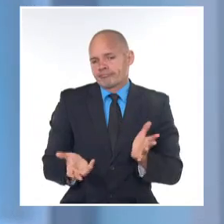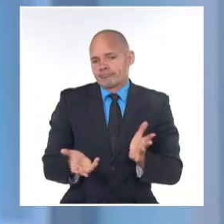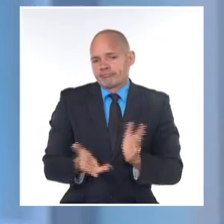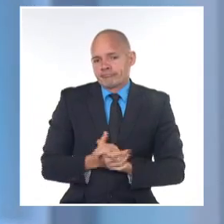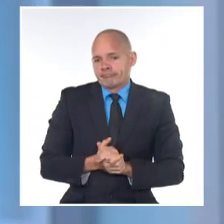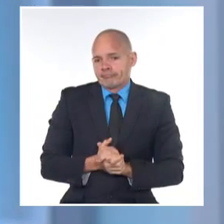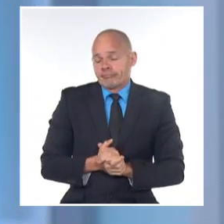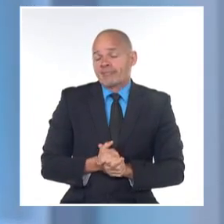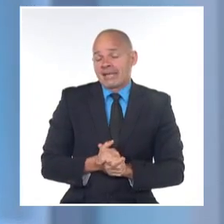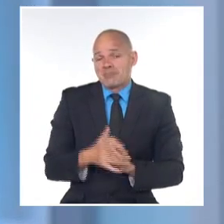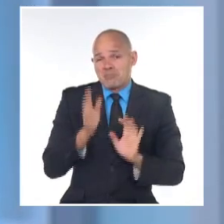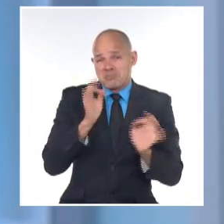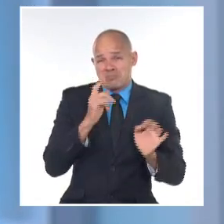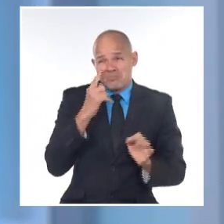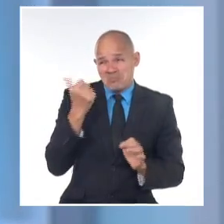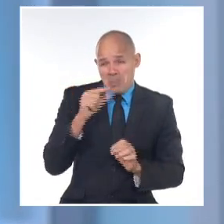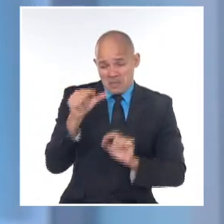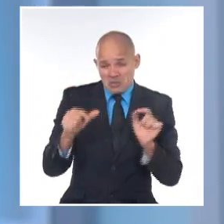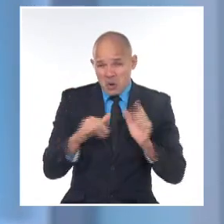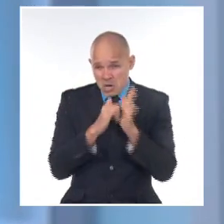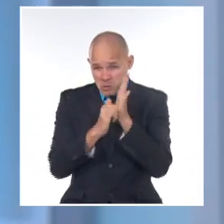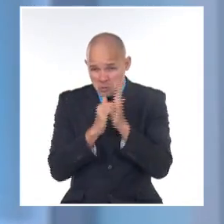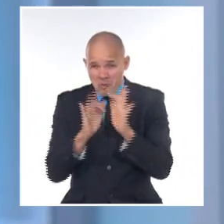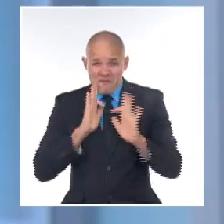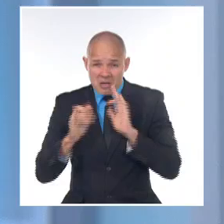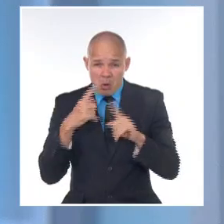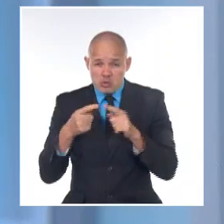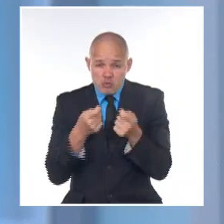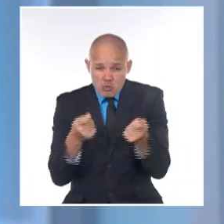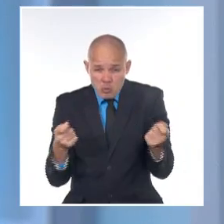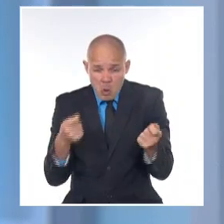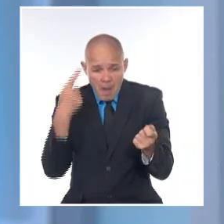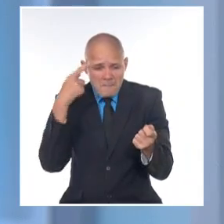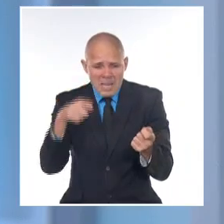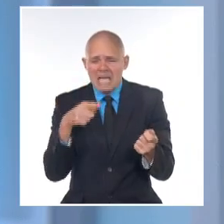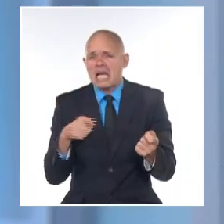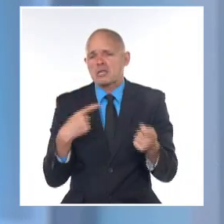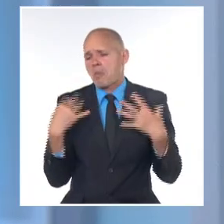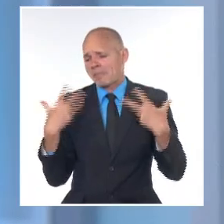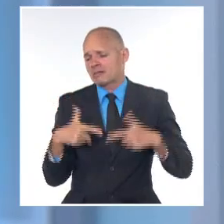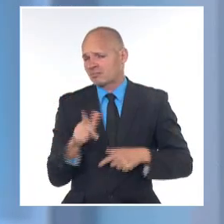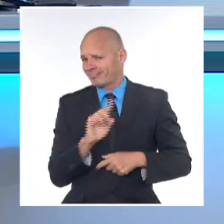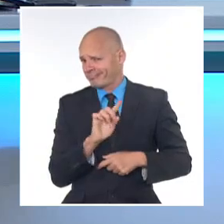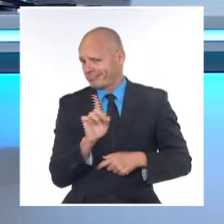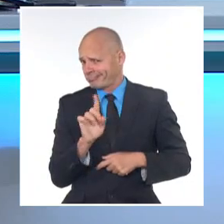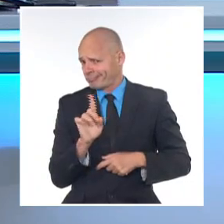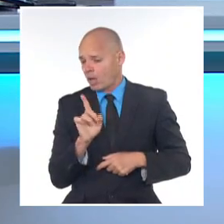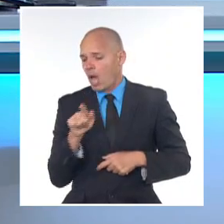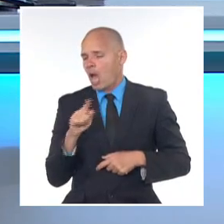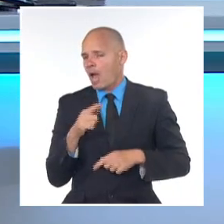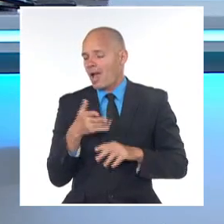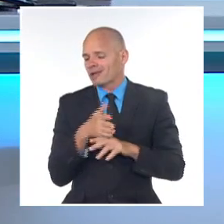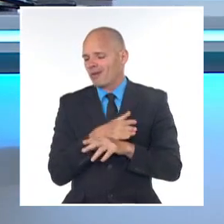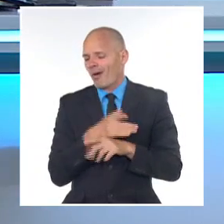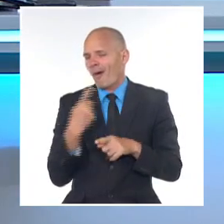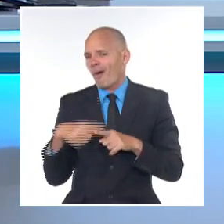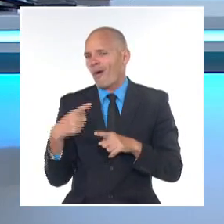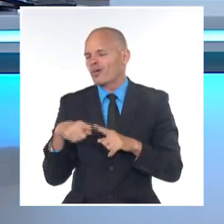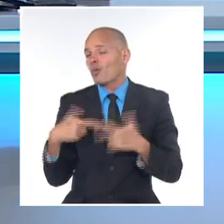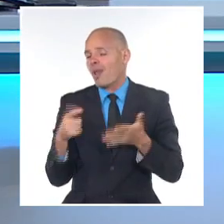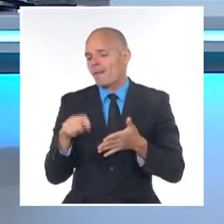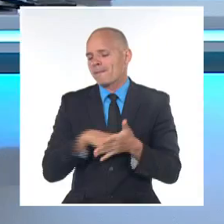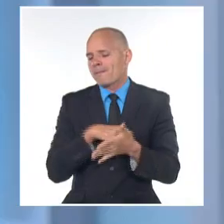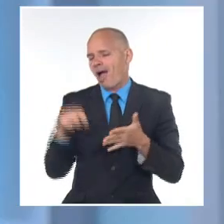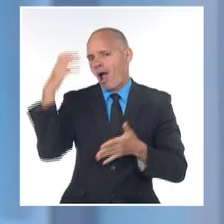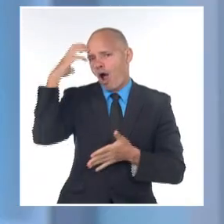acciones casuales. Estas acciones forman parte de un plan del gobierno de Estados Unidos. Las acciones de estos youtubers, de hacer estos llamados. De